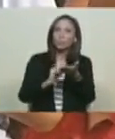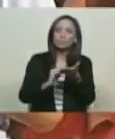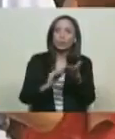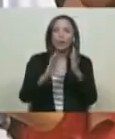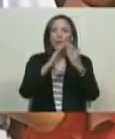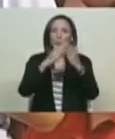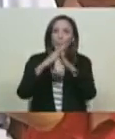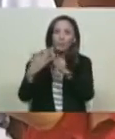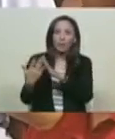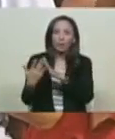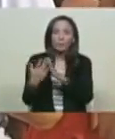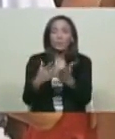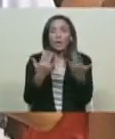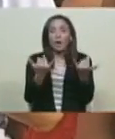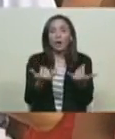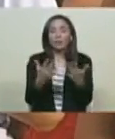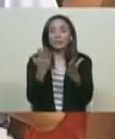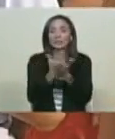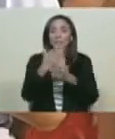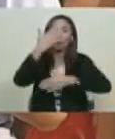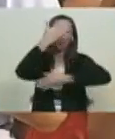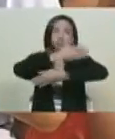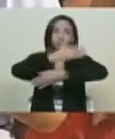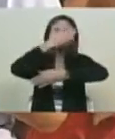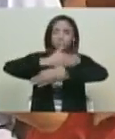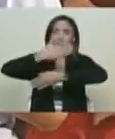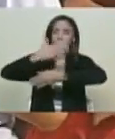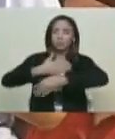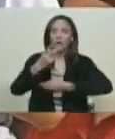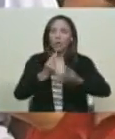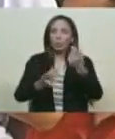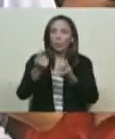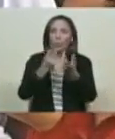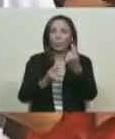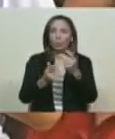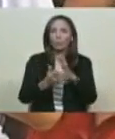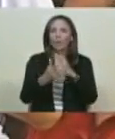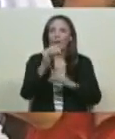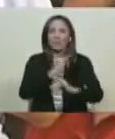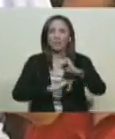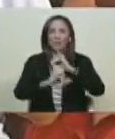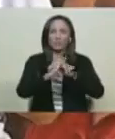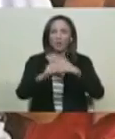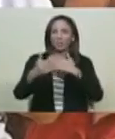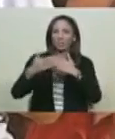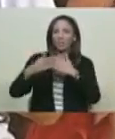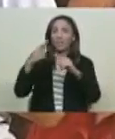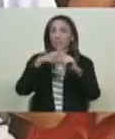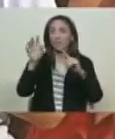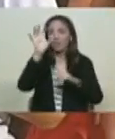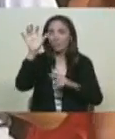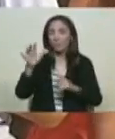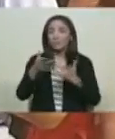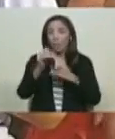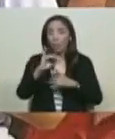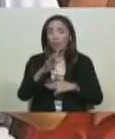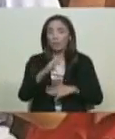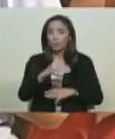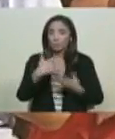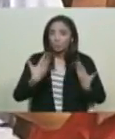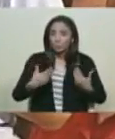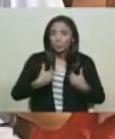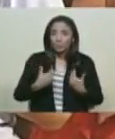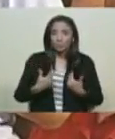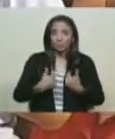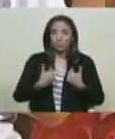lo hace pese al intenso bloqueo económico y el cerco mediático internacional que hoy sufre la patria bolivariana y que